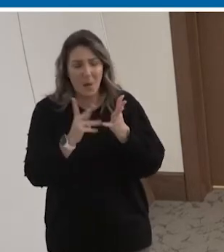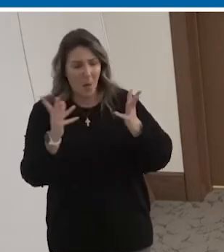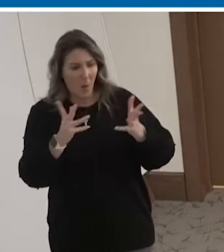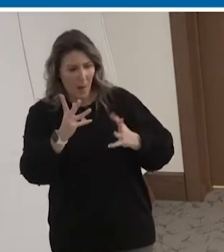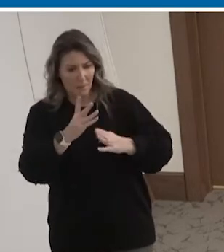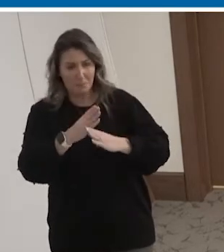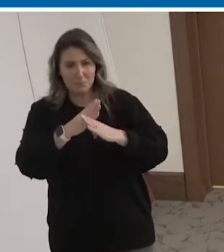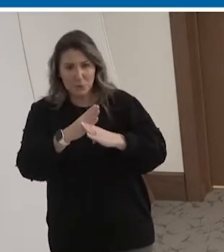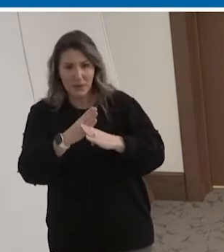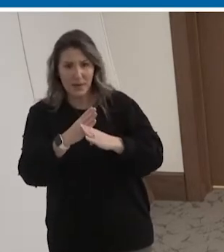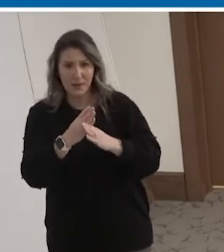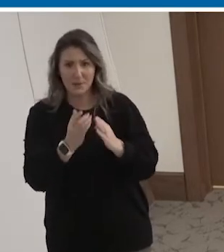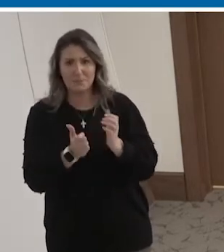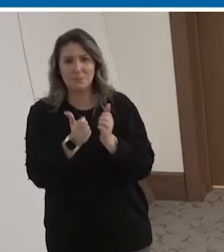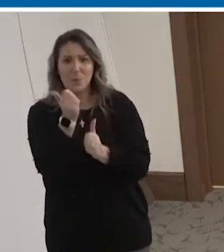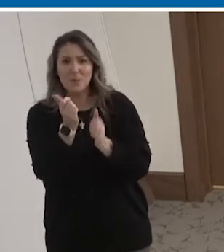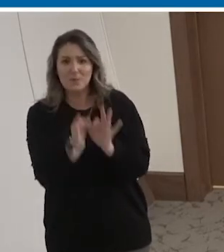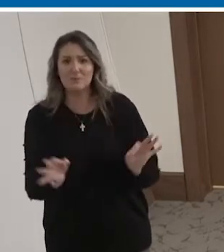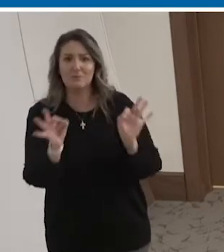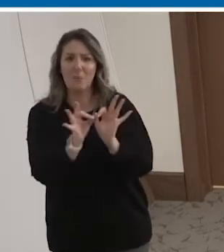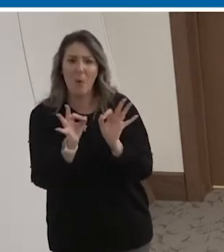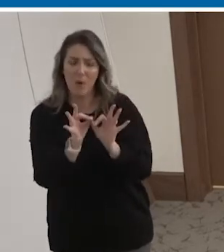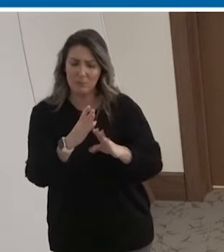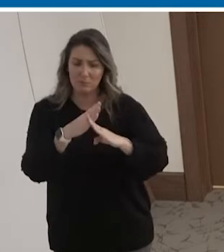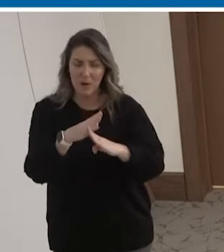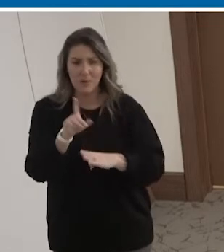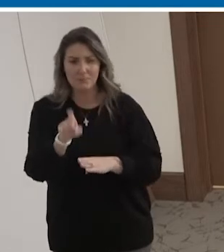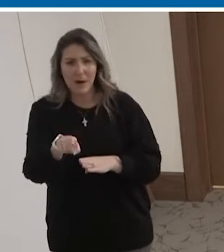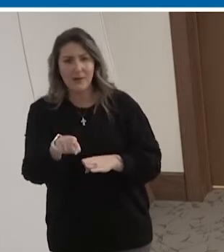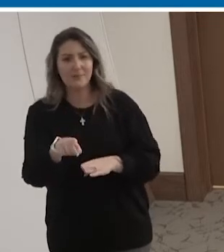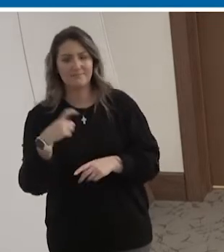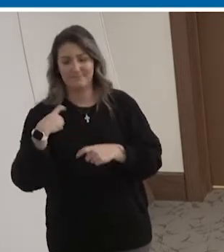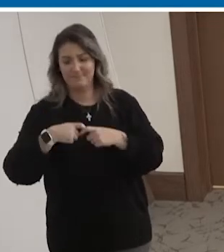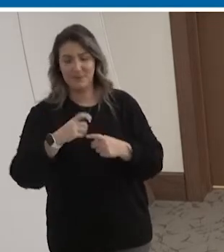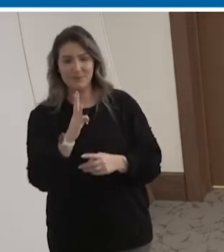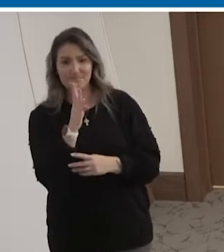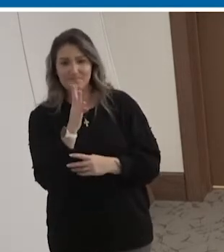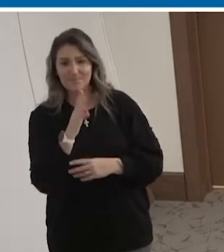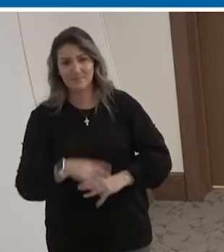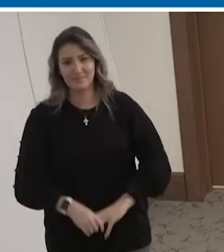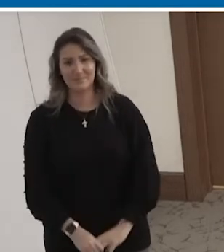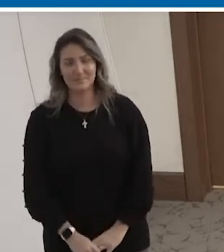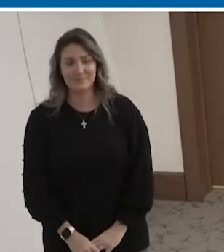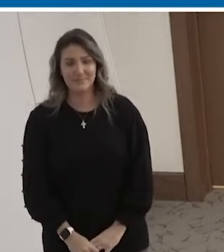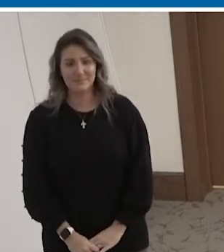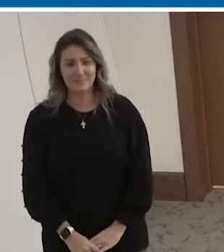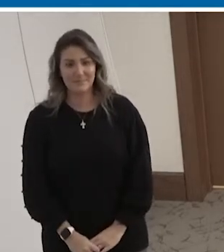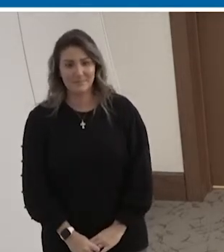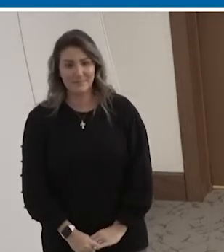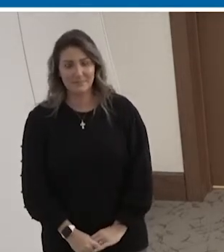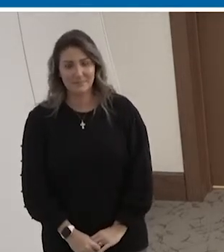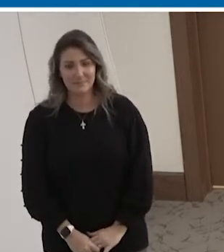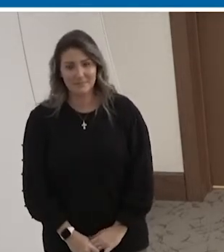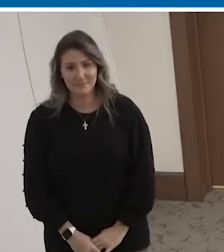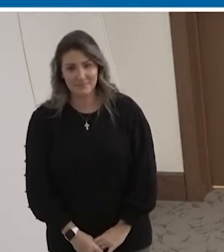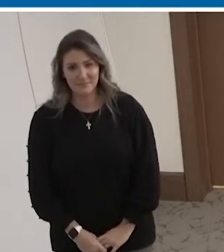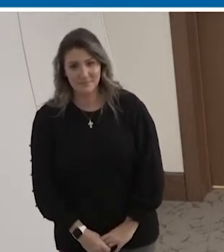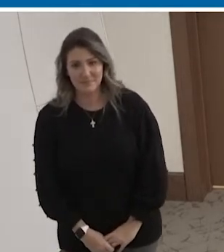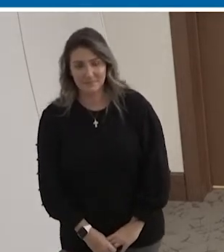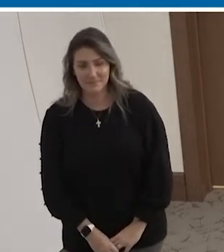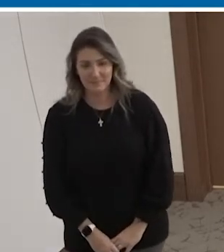most. ¿Por qué entonces el examen o test del COVID-19 es importante? Bueno, nosotros